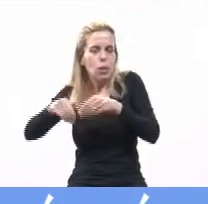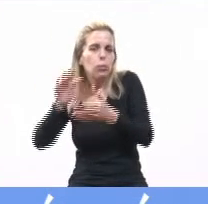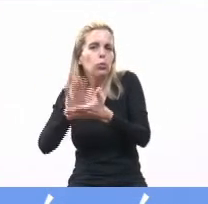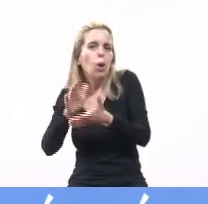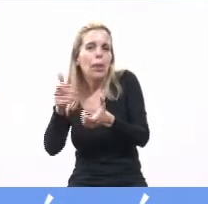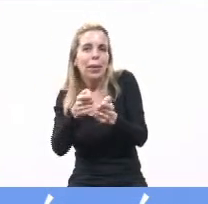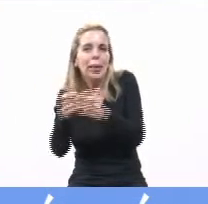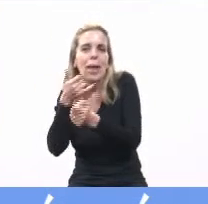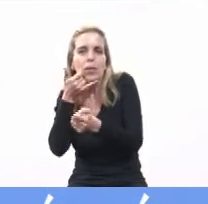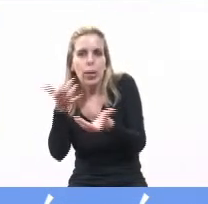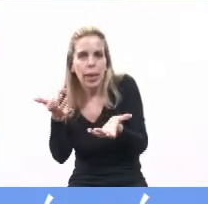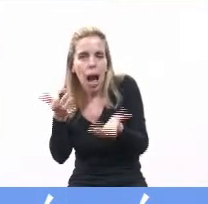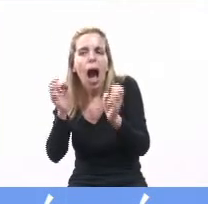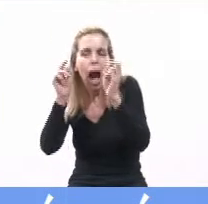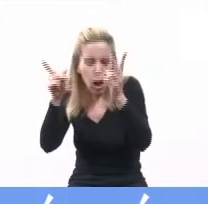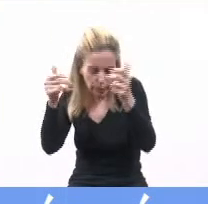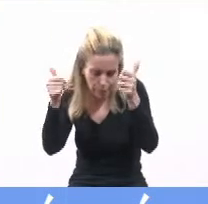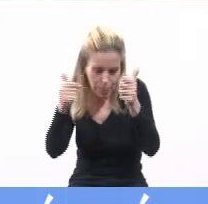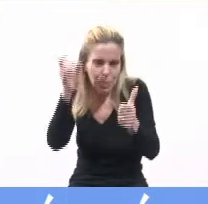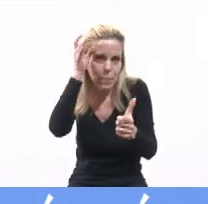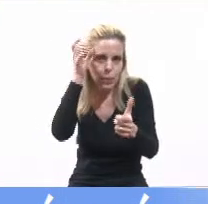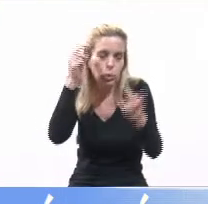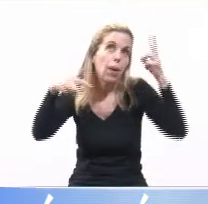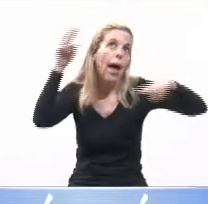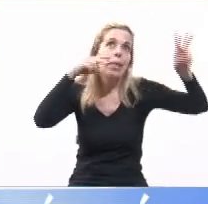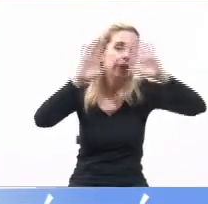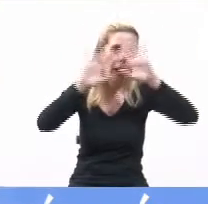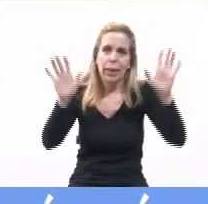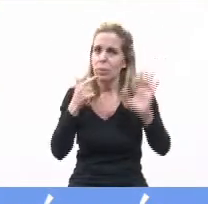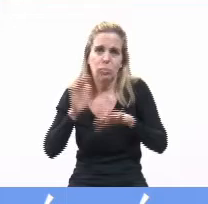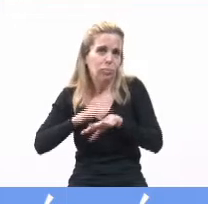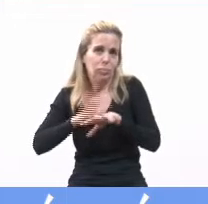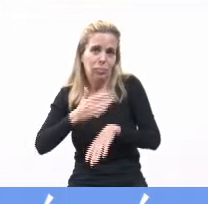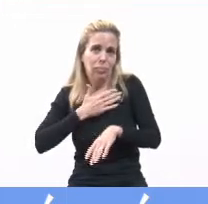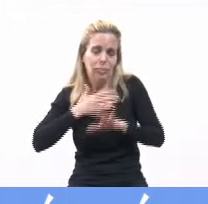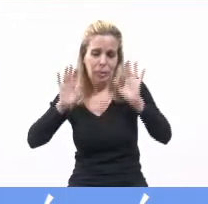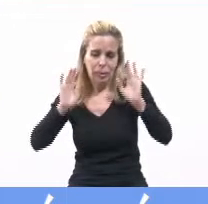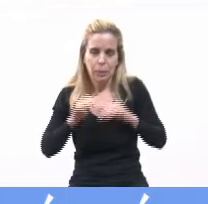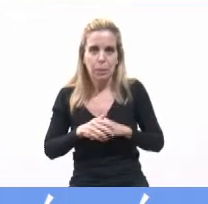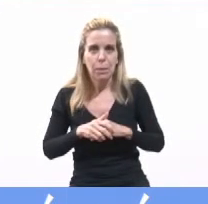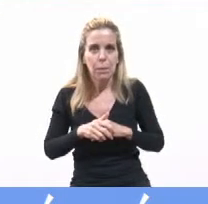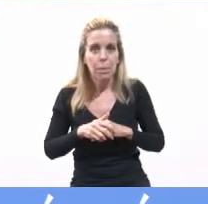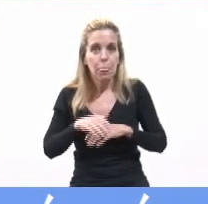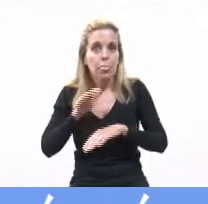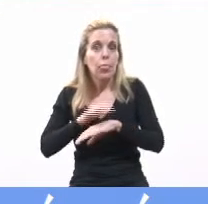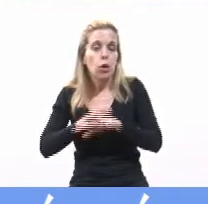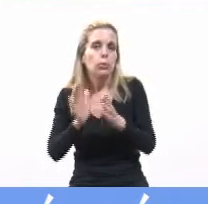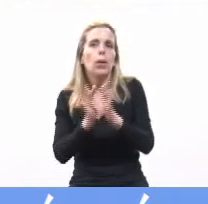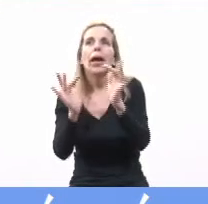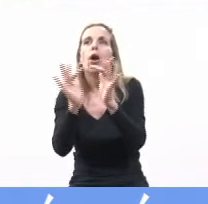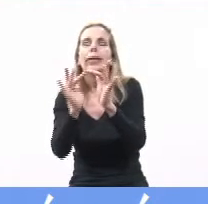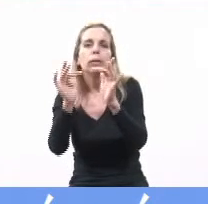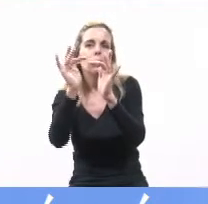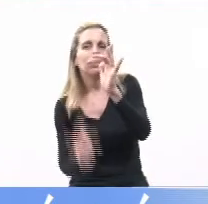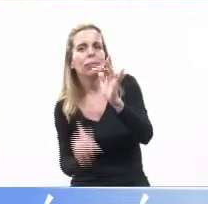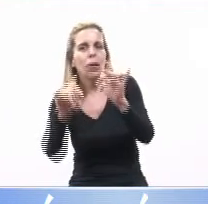móvil. Muy bien, gracias porque de nada, no culpo a nadie del tema de la conexión de hoy